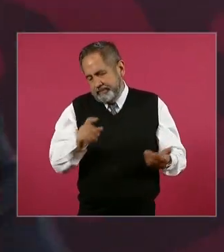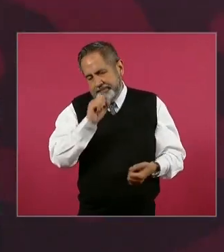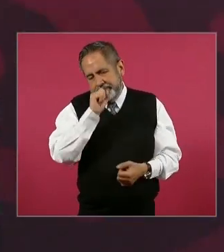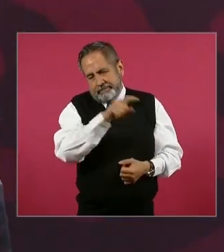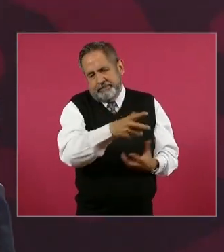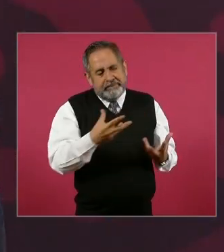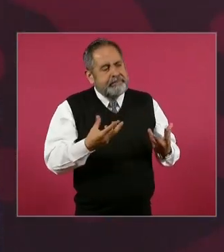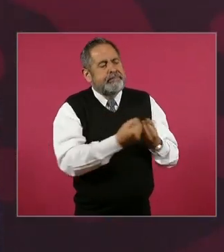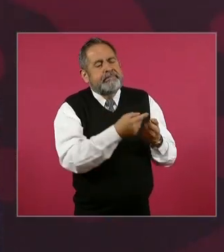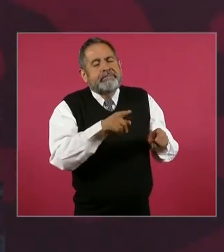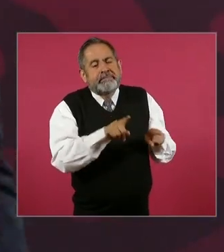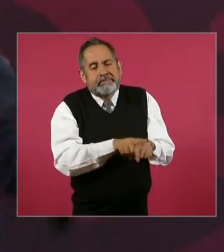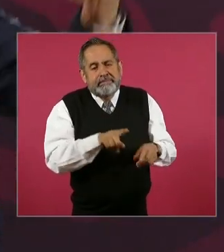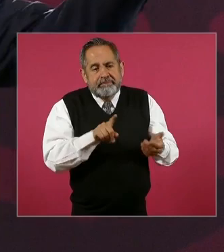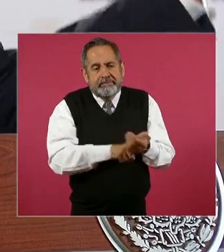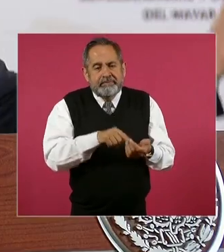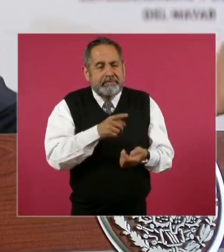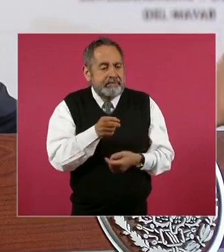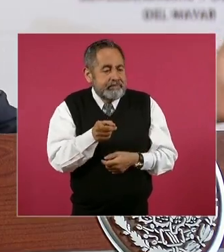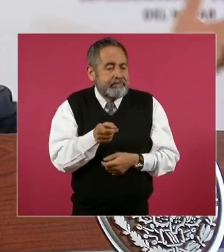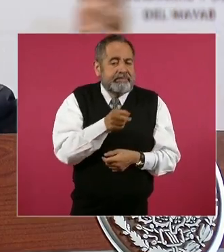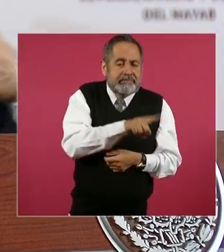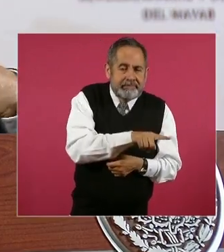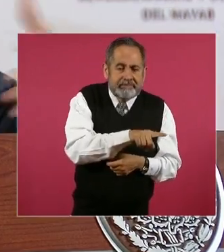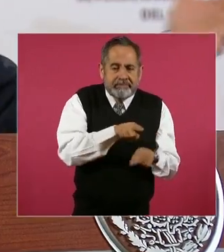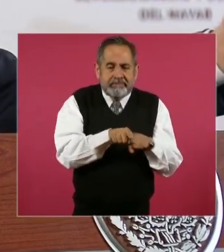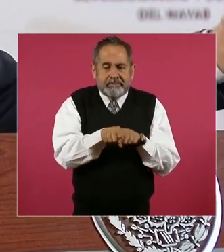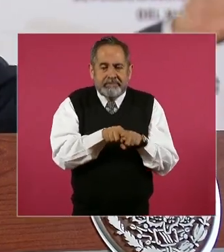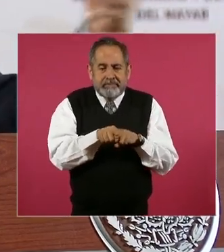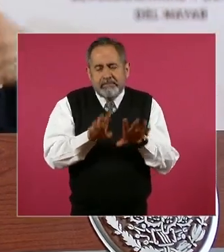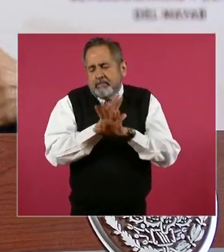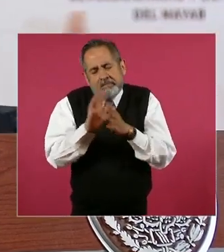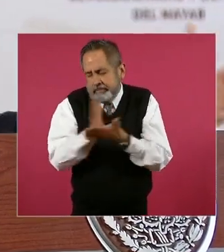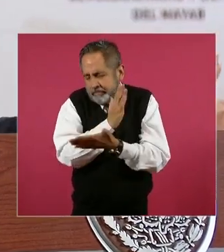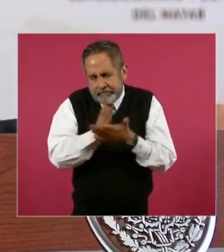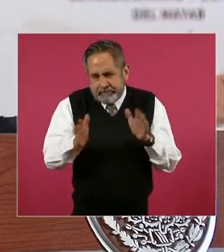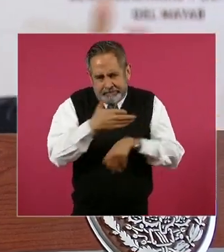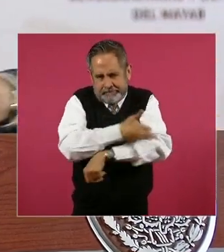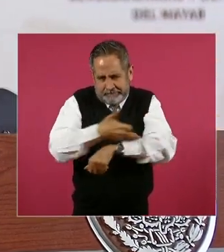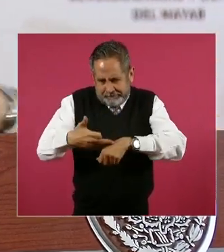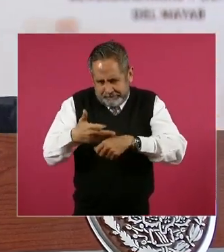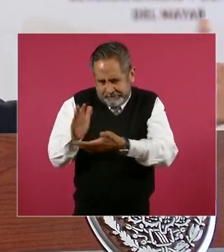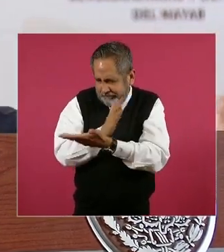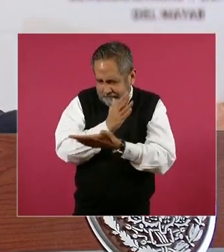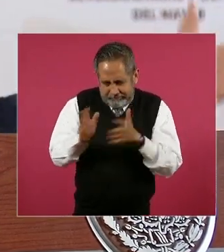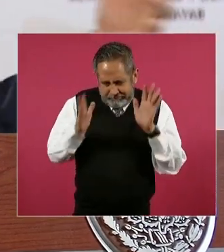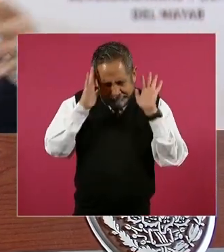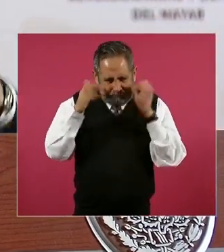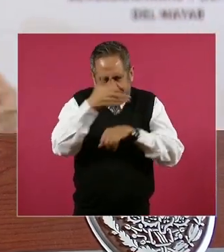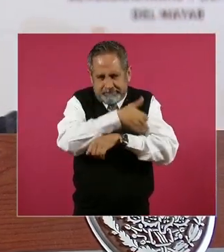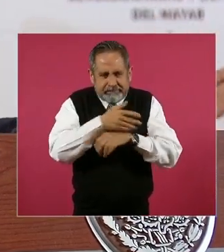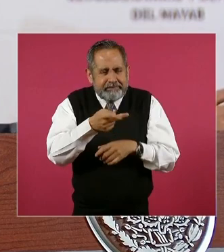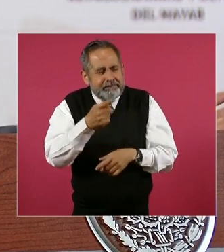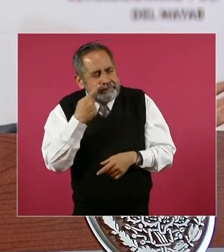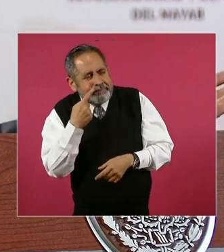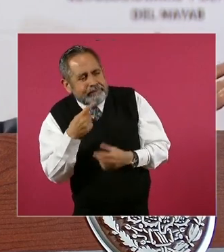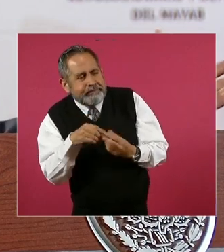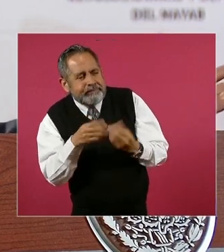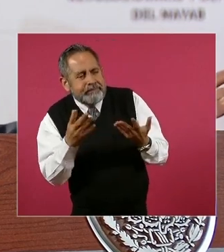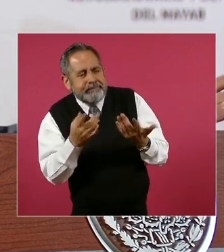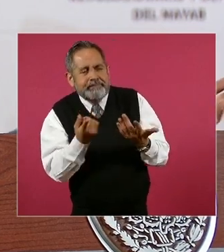que este el hermano Claro que esto no tiene que ver con las familias en las familias hay de todo